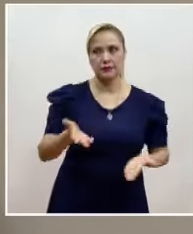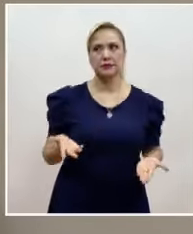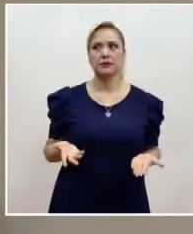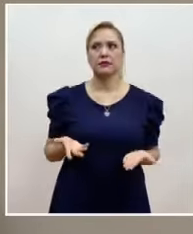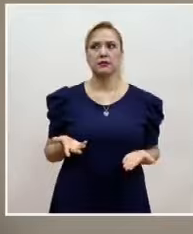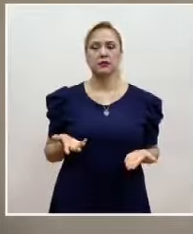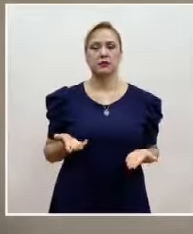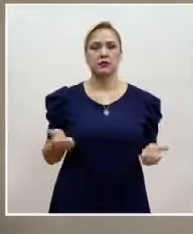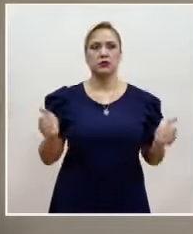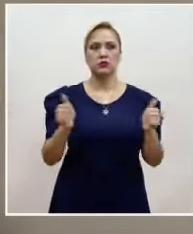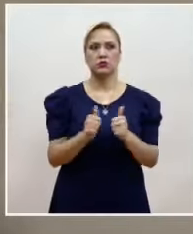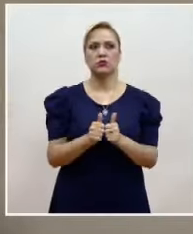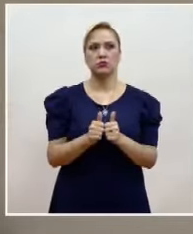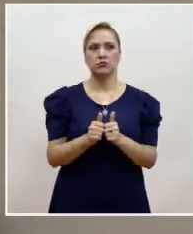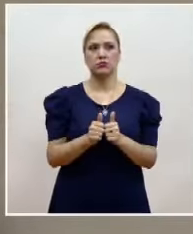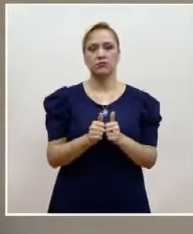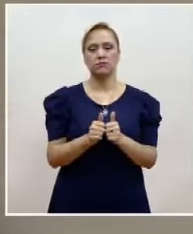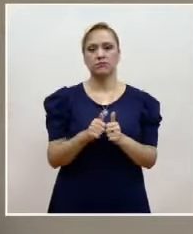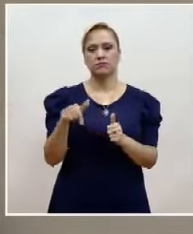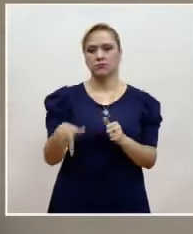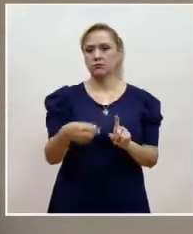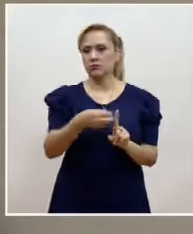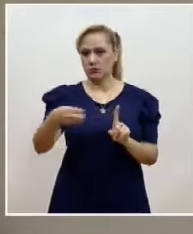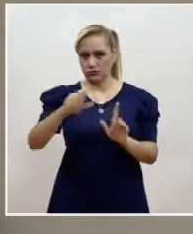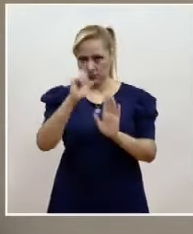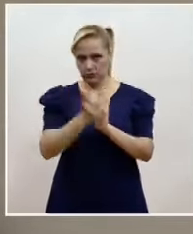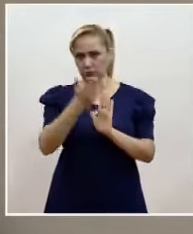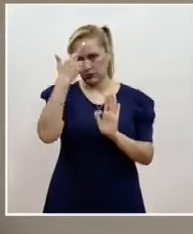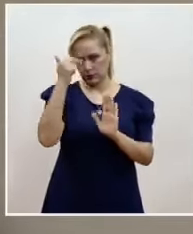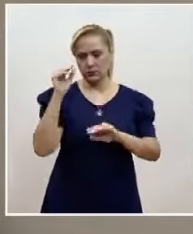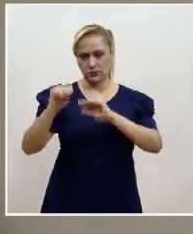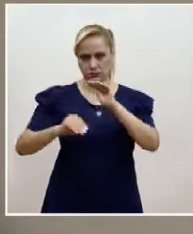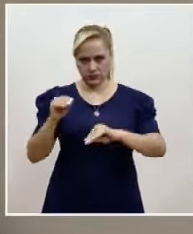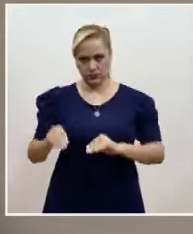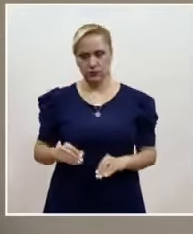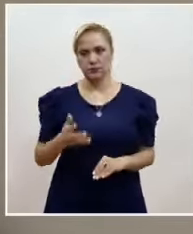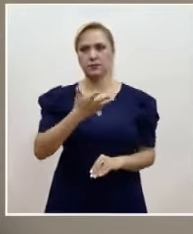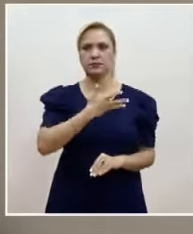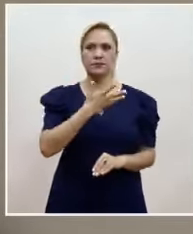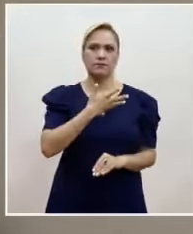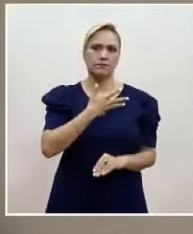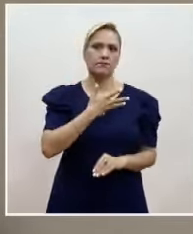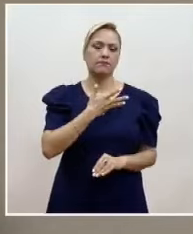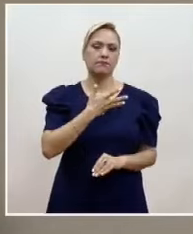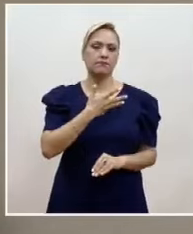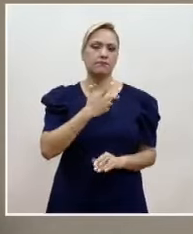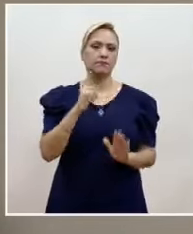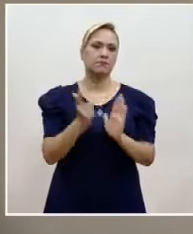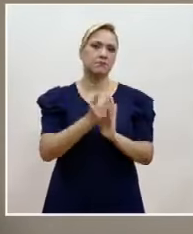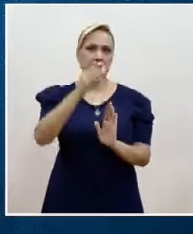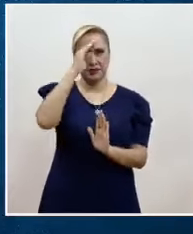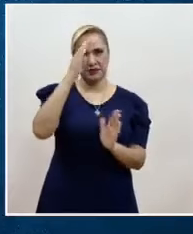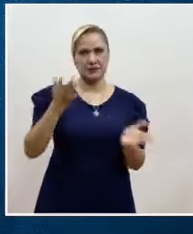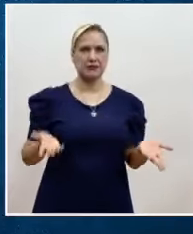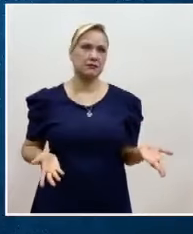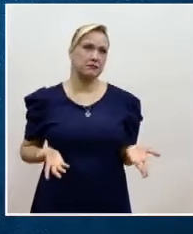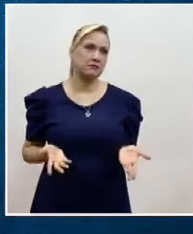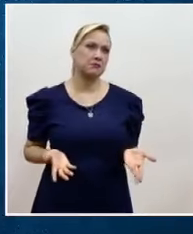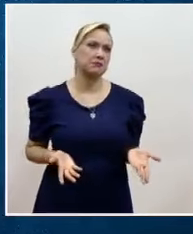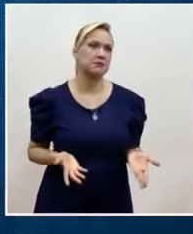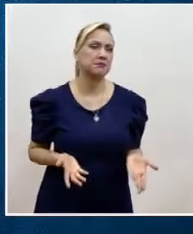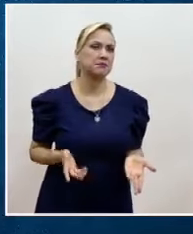cosas desde la regulación, ¿no? Por ejemplo, quizá la regulación la pensamos